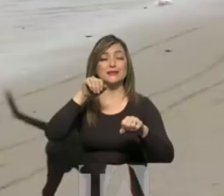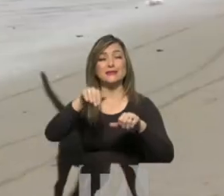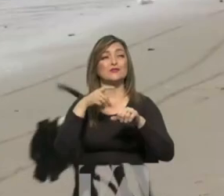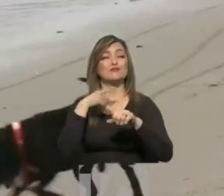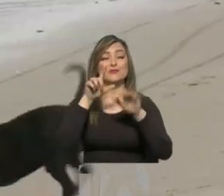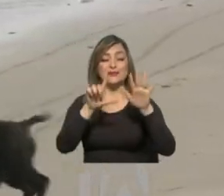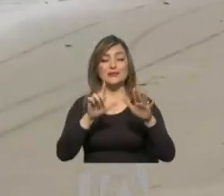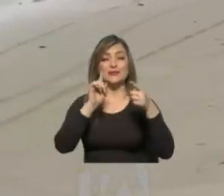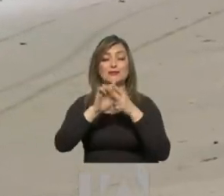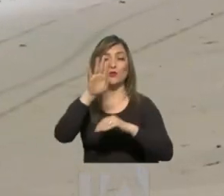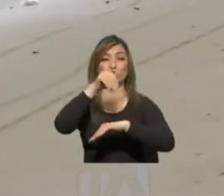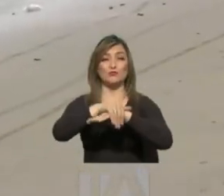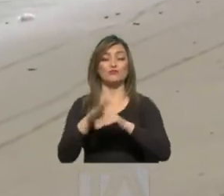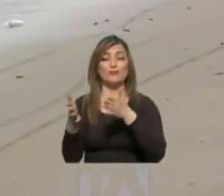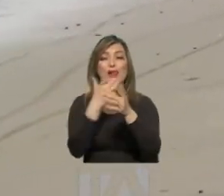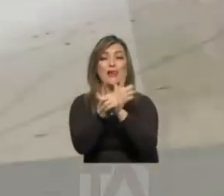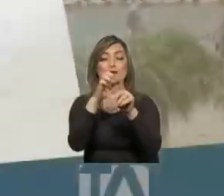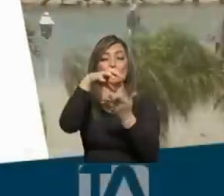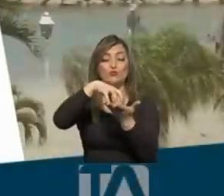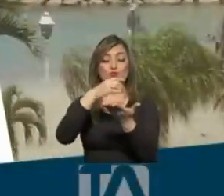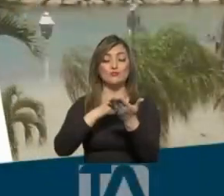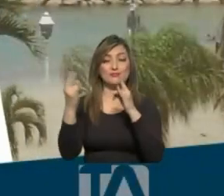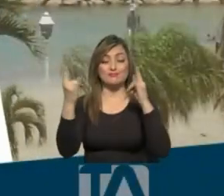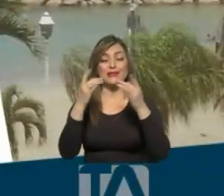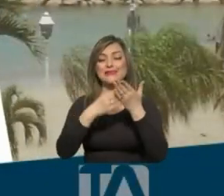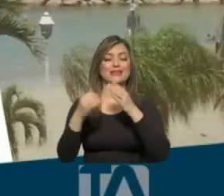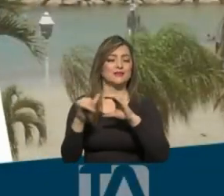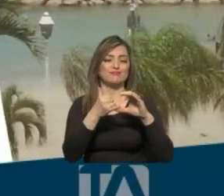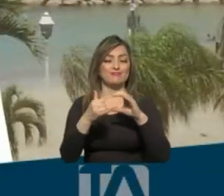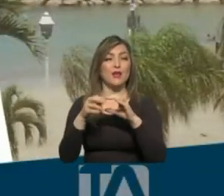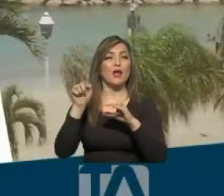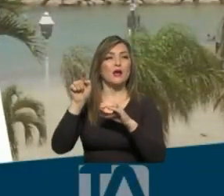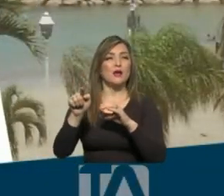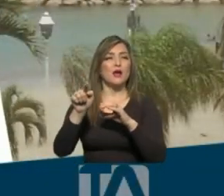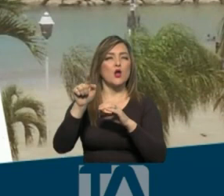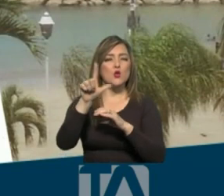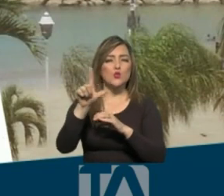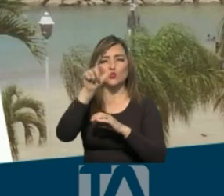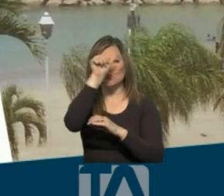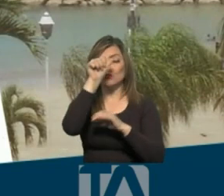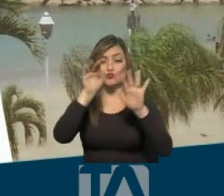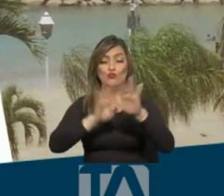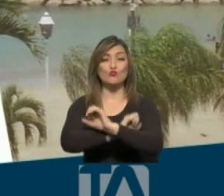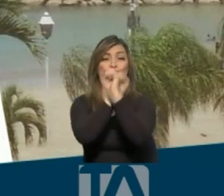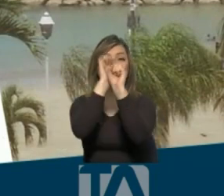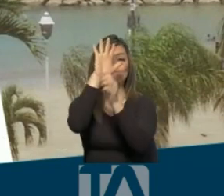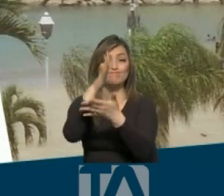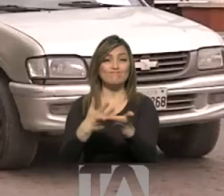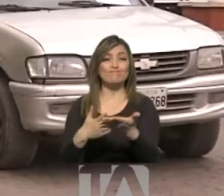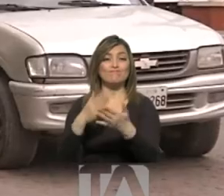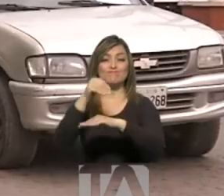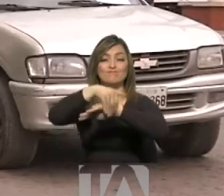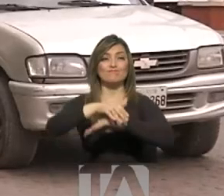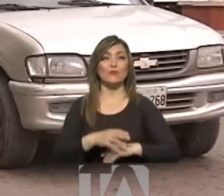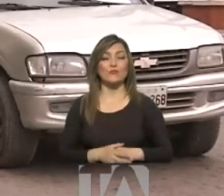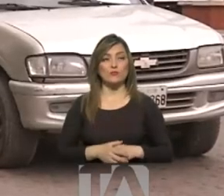16 horas. En el Cantón Libertad de la provincia de Santa Elena, los turistas podrán acceder a las playas de lunes a domingo de 9 de la mañana a 5:30 de la tarde.